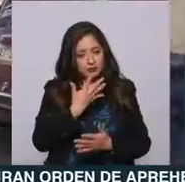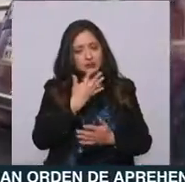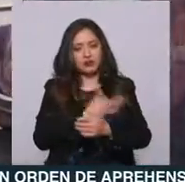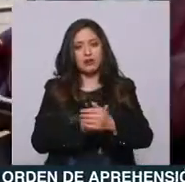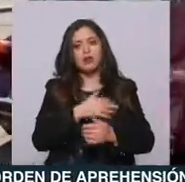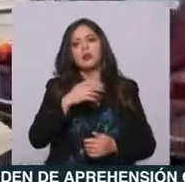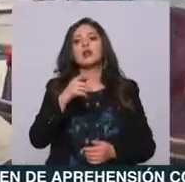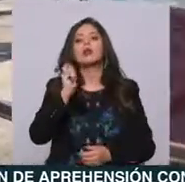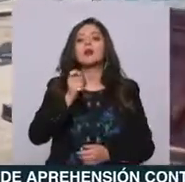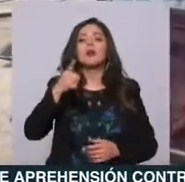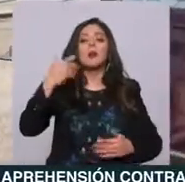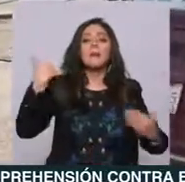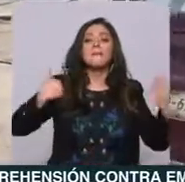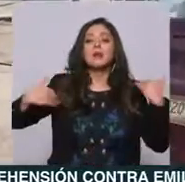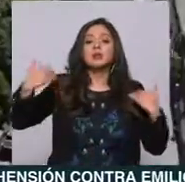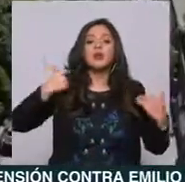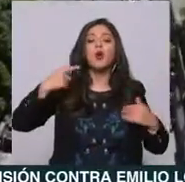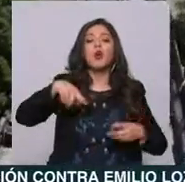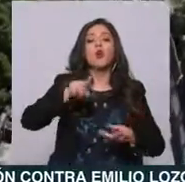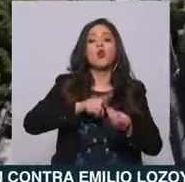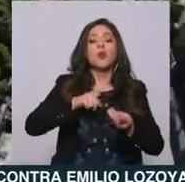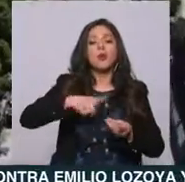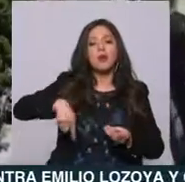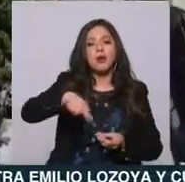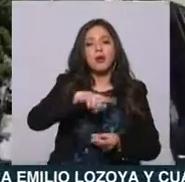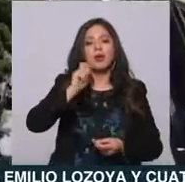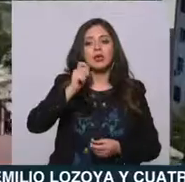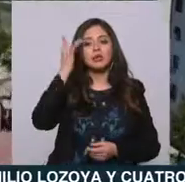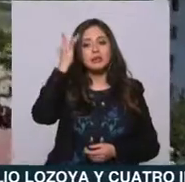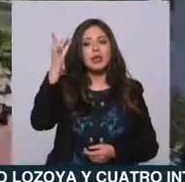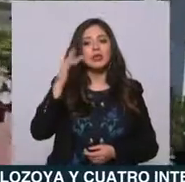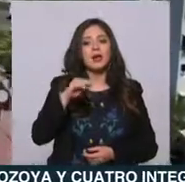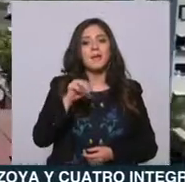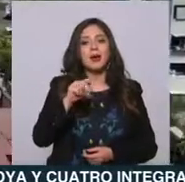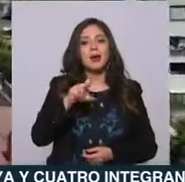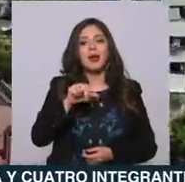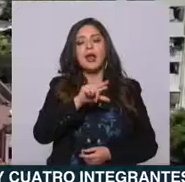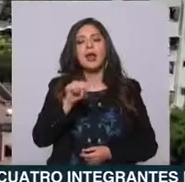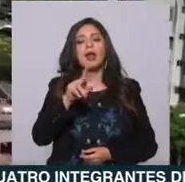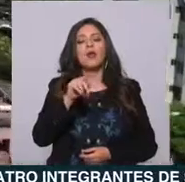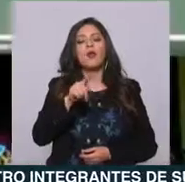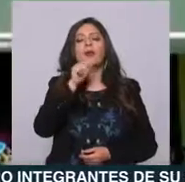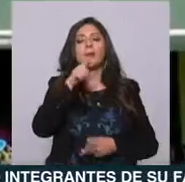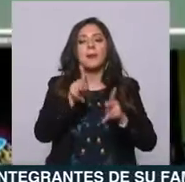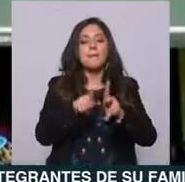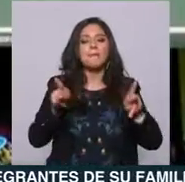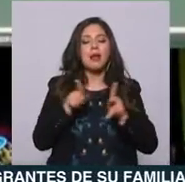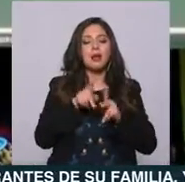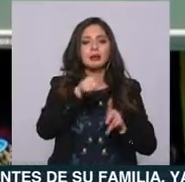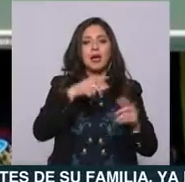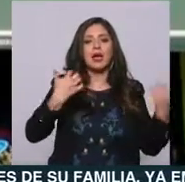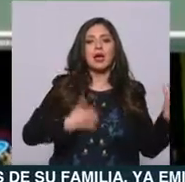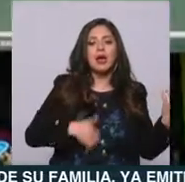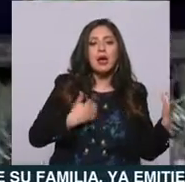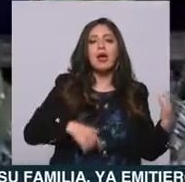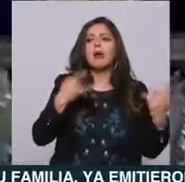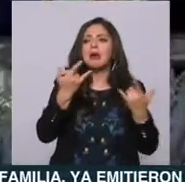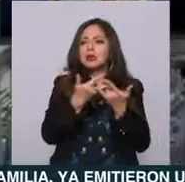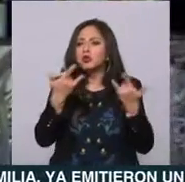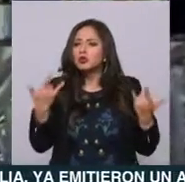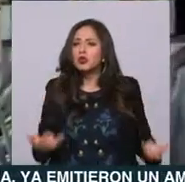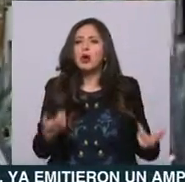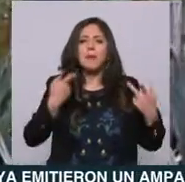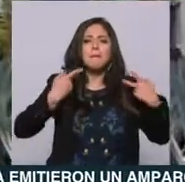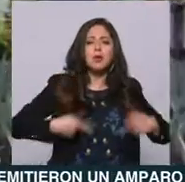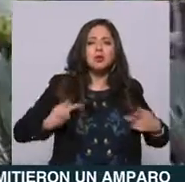un paseo histórico que lo llevará a conocer el Templo de Santa María la Redonda y la Plaza Garibaldi, así como anécdotas, personajes